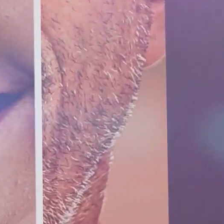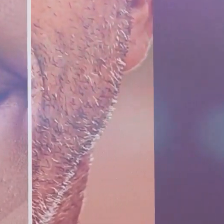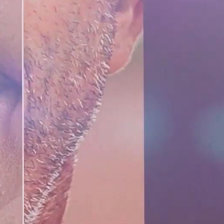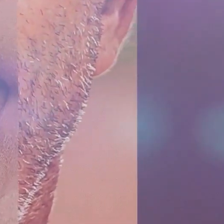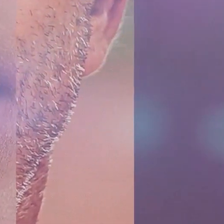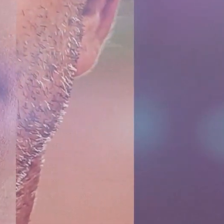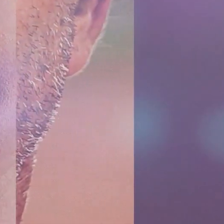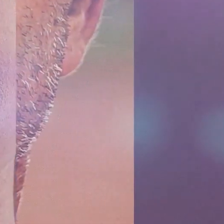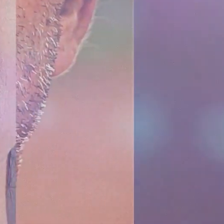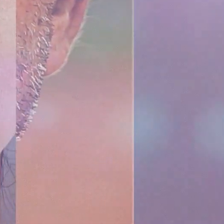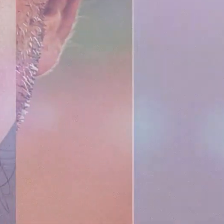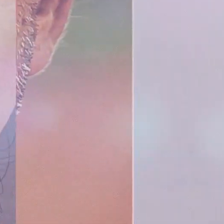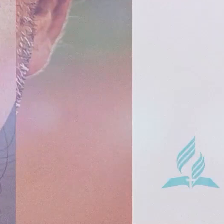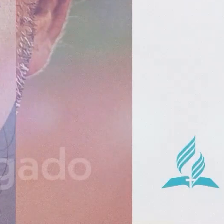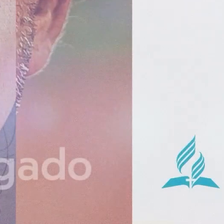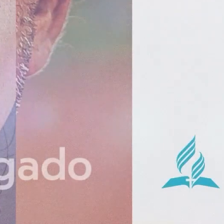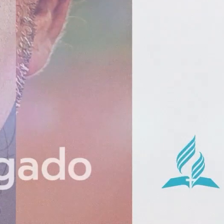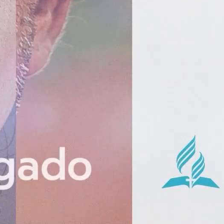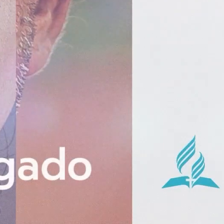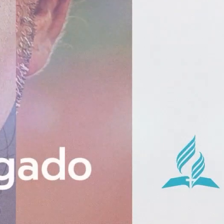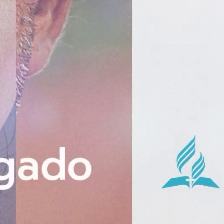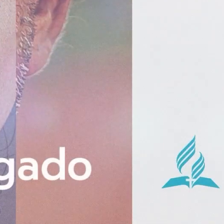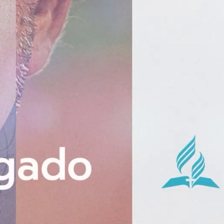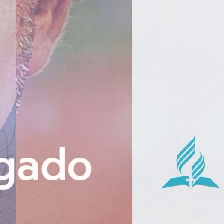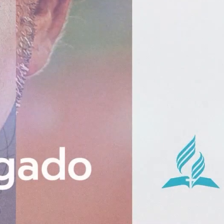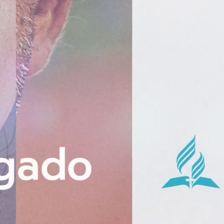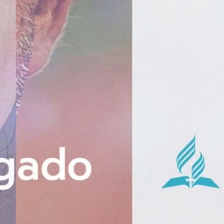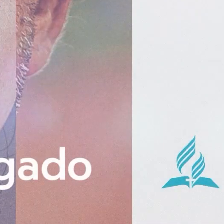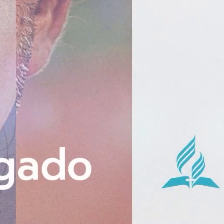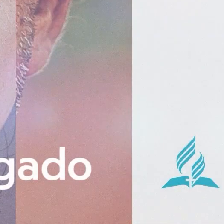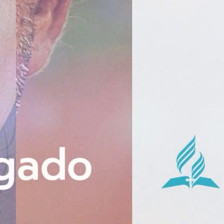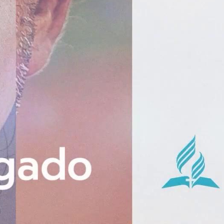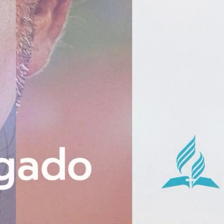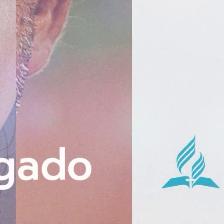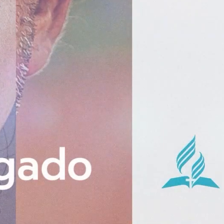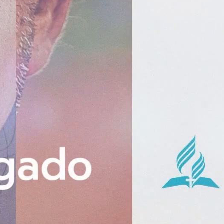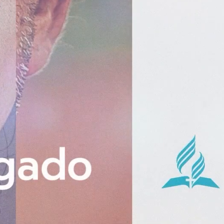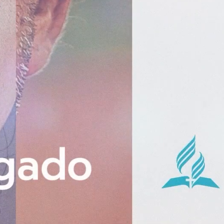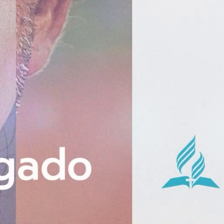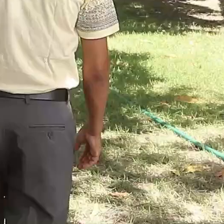Tobat y Bet. Historia de hoy, un cocotero y un legado.